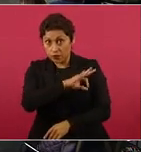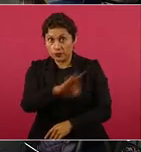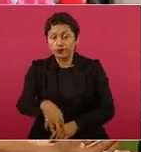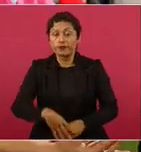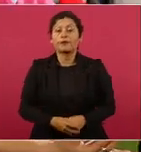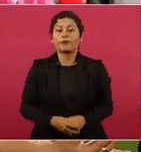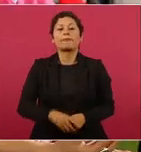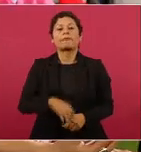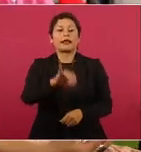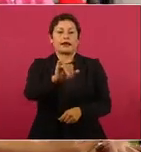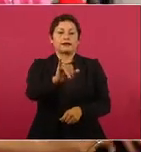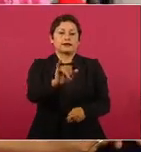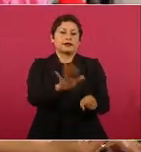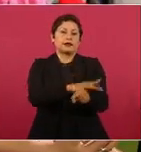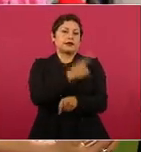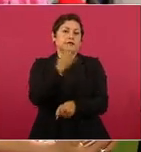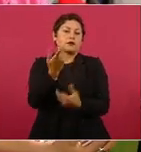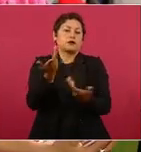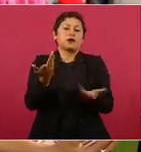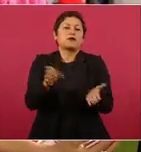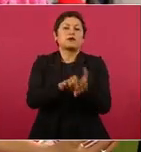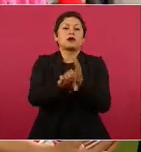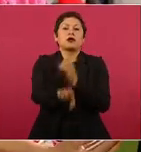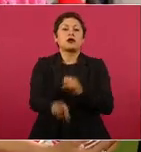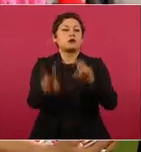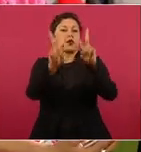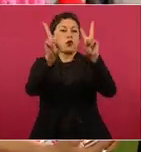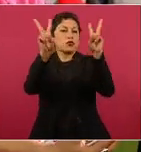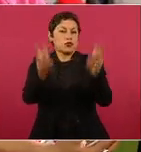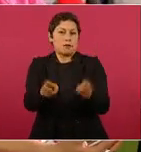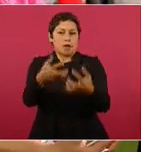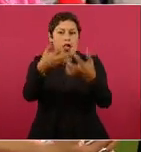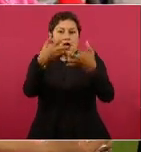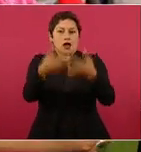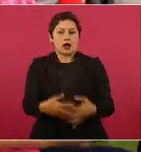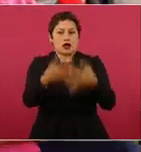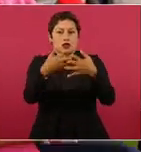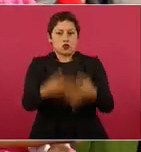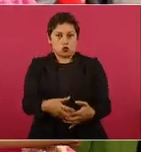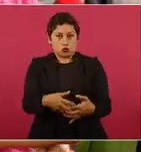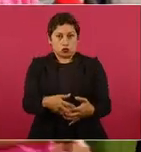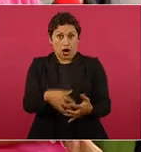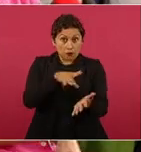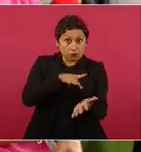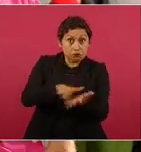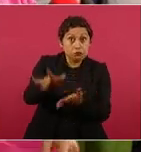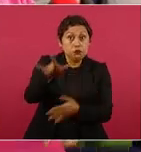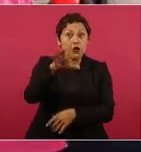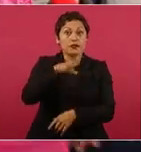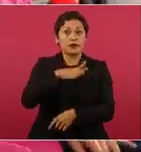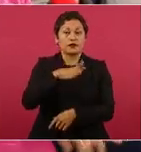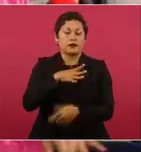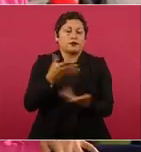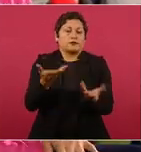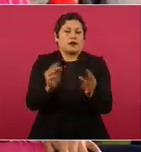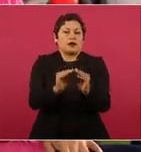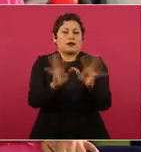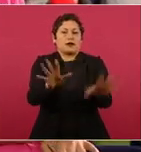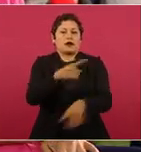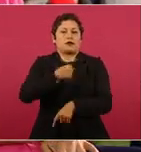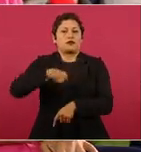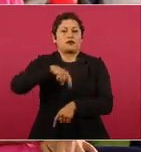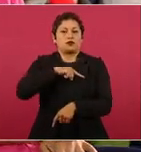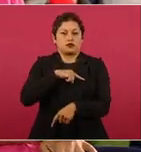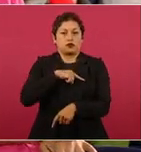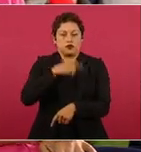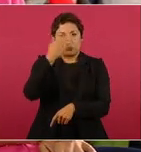la agroindustria podría recibir un gran apoyo y que ahorita nosotros estamos atravesando un mal momento, de acuerdo al reporte